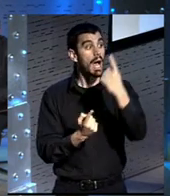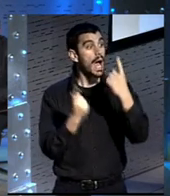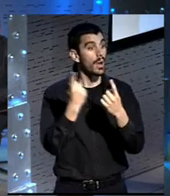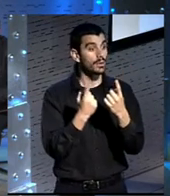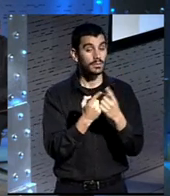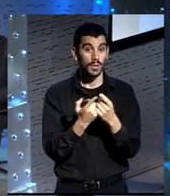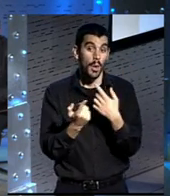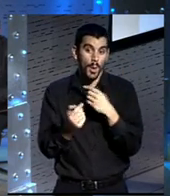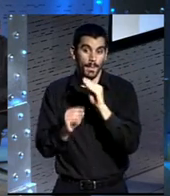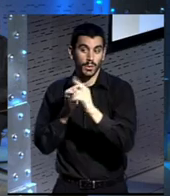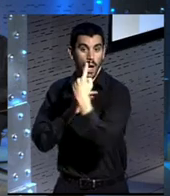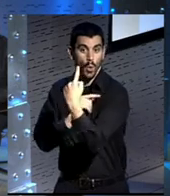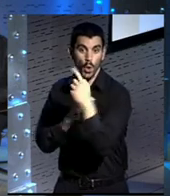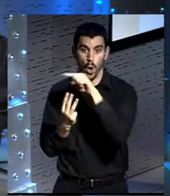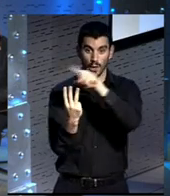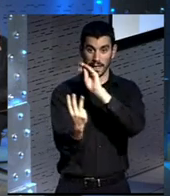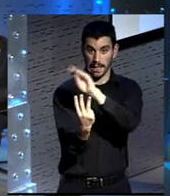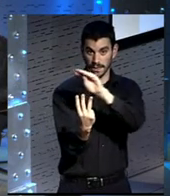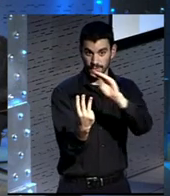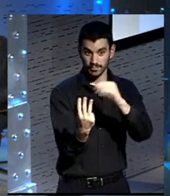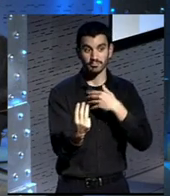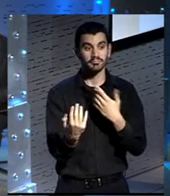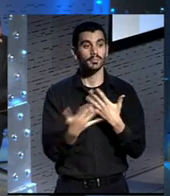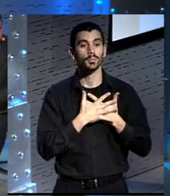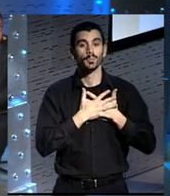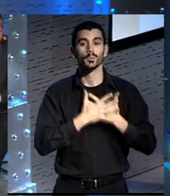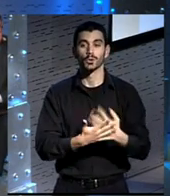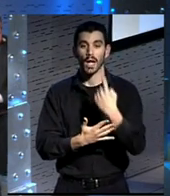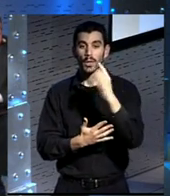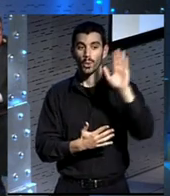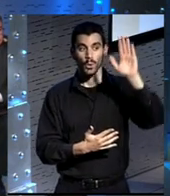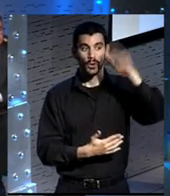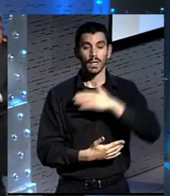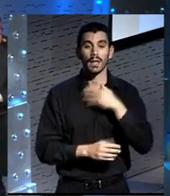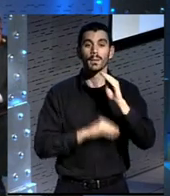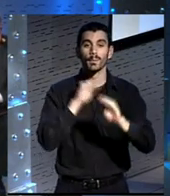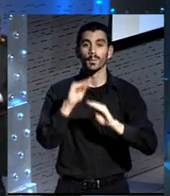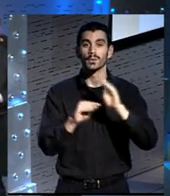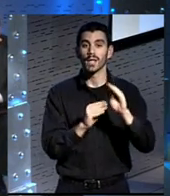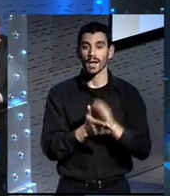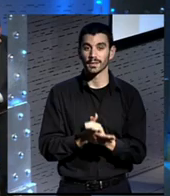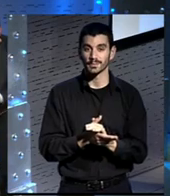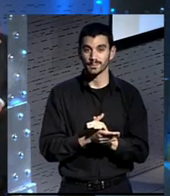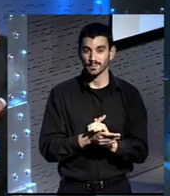los tres. ¿Quién se anima a abrir este debate con preguntas desde el público?